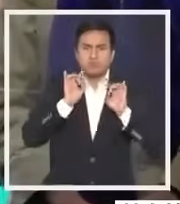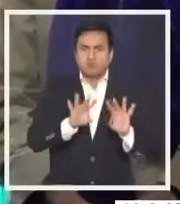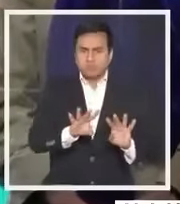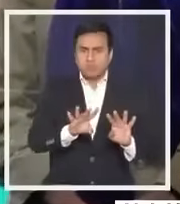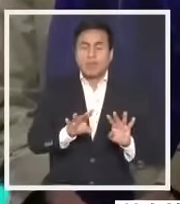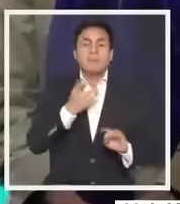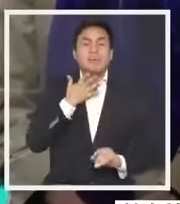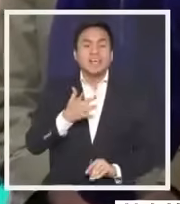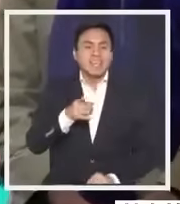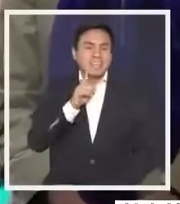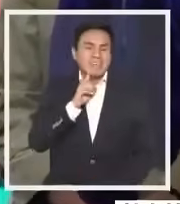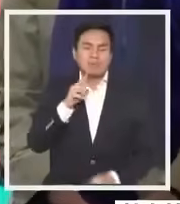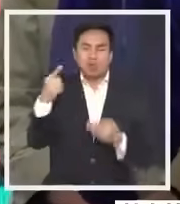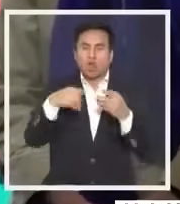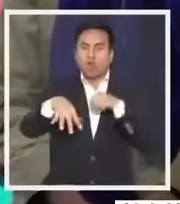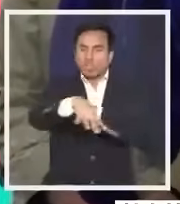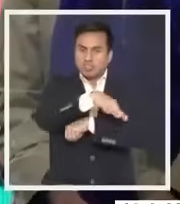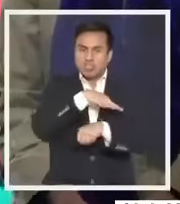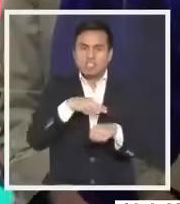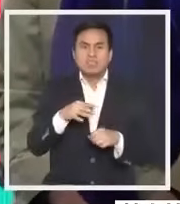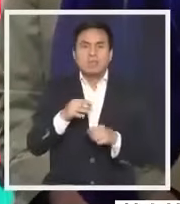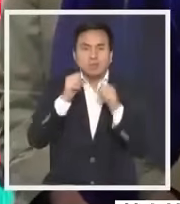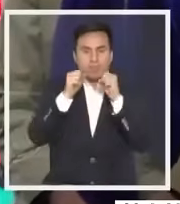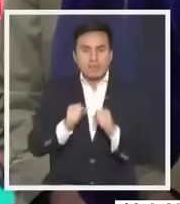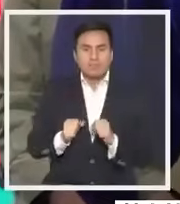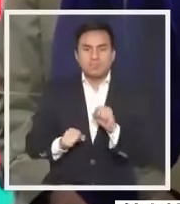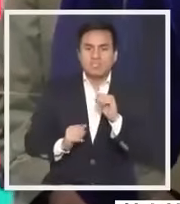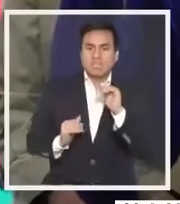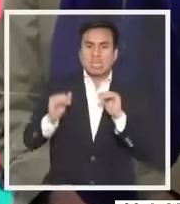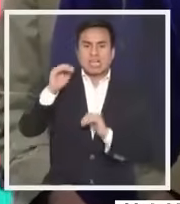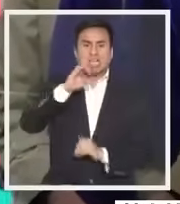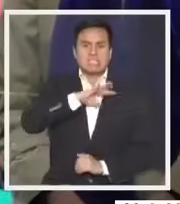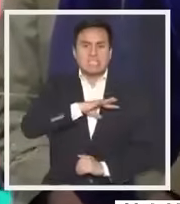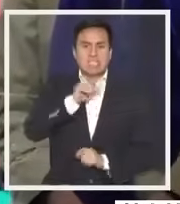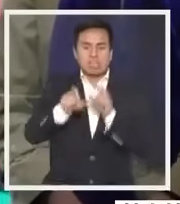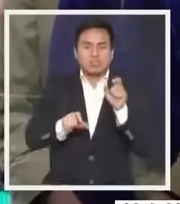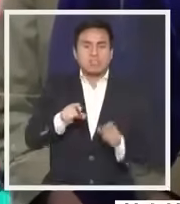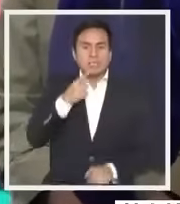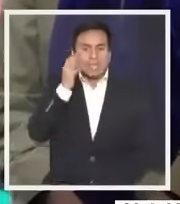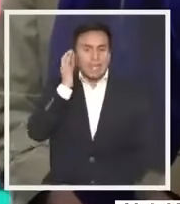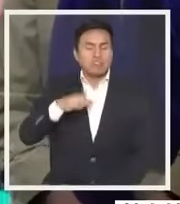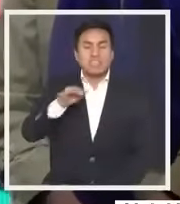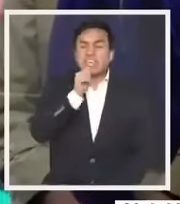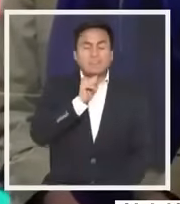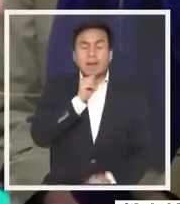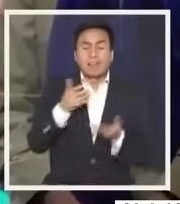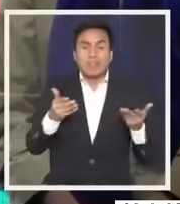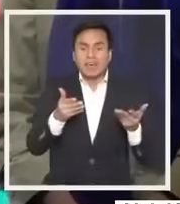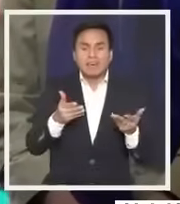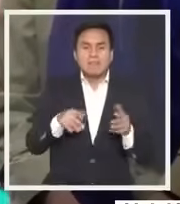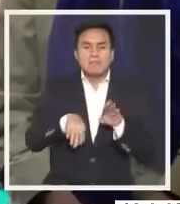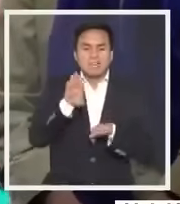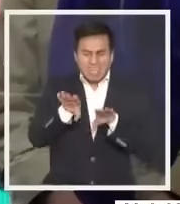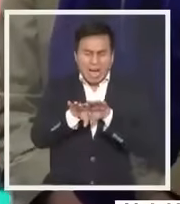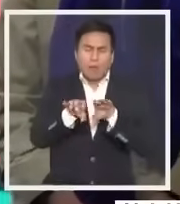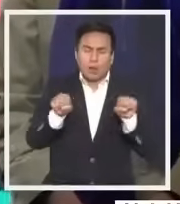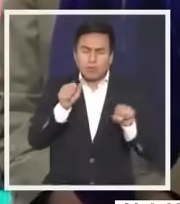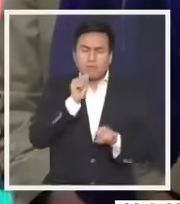inclaudicable, porque tenemos las condiciones para hacer grande a Chile y a los chilenos, y solo nos falta ponernos más de